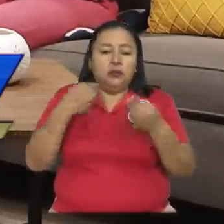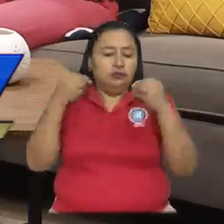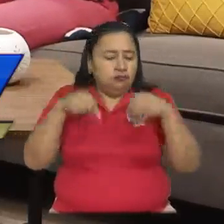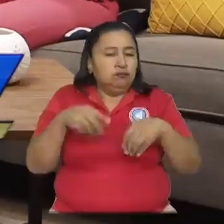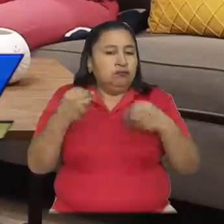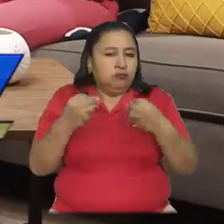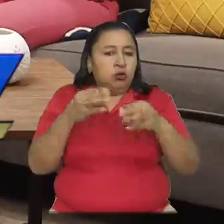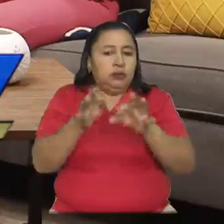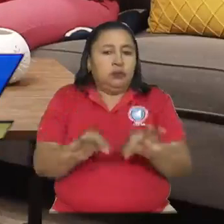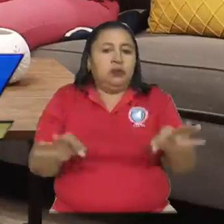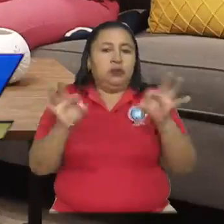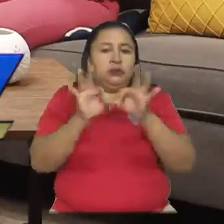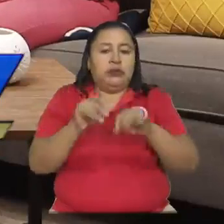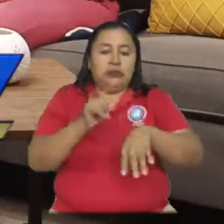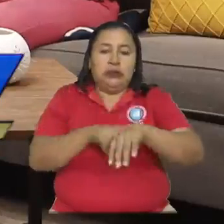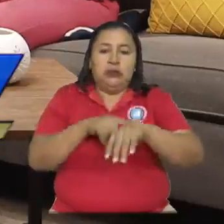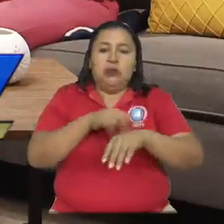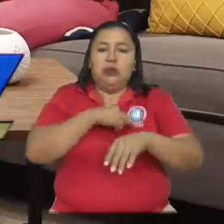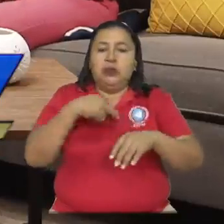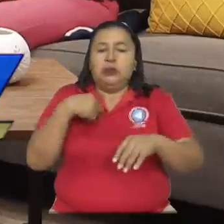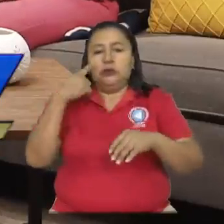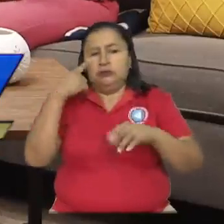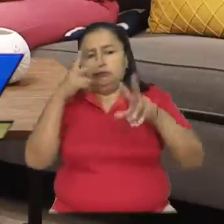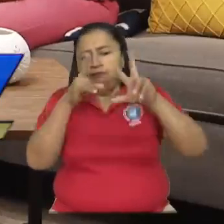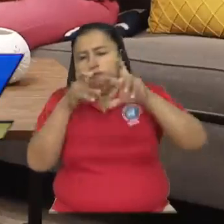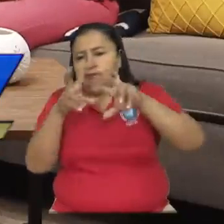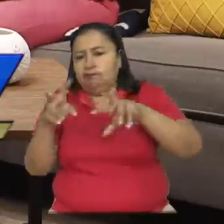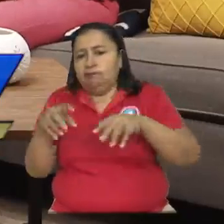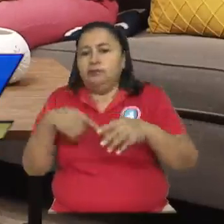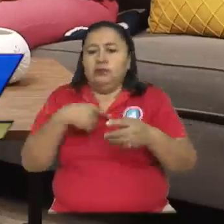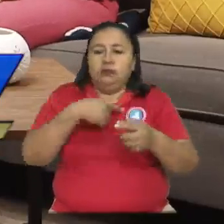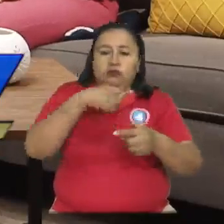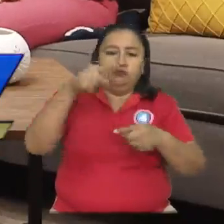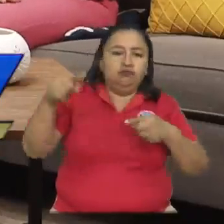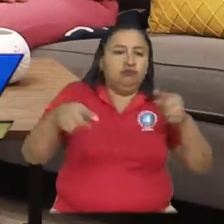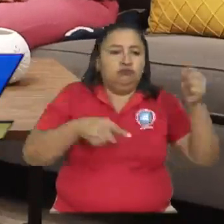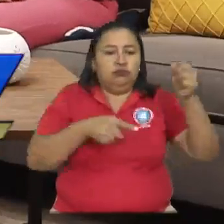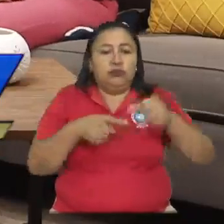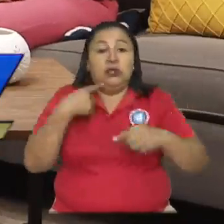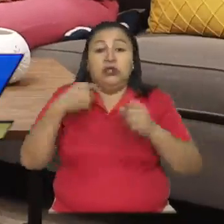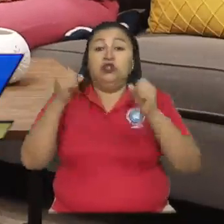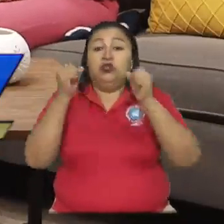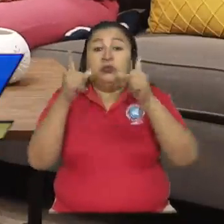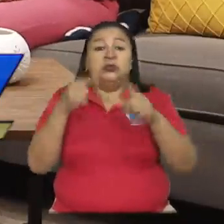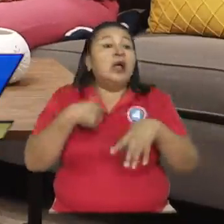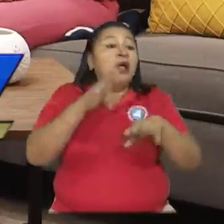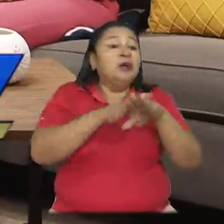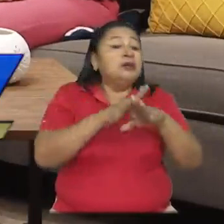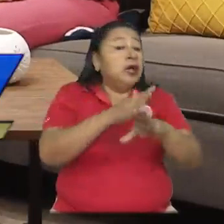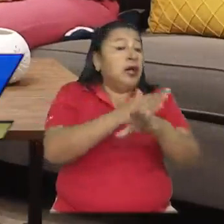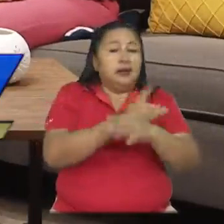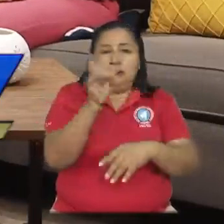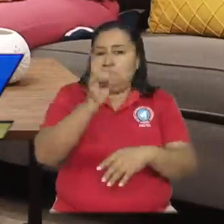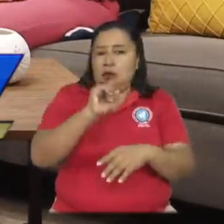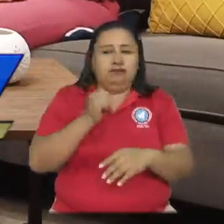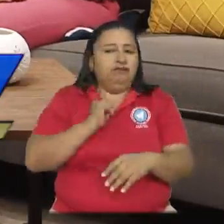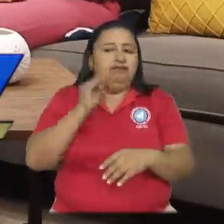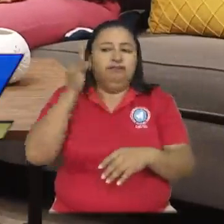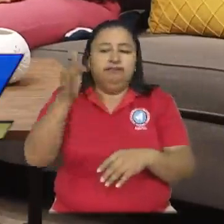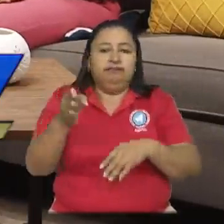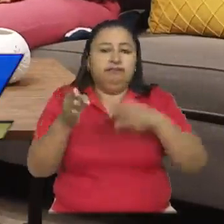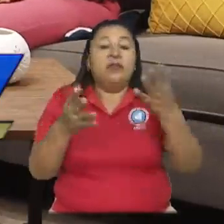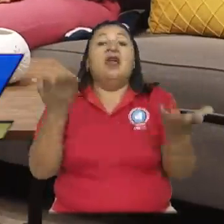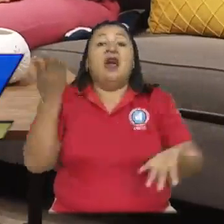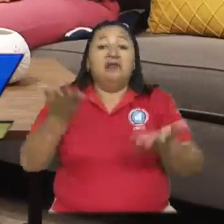sumamente importante, y donde, claro, se hacen inspecciones aleatorias, sorpresivas, en algunos casos